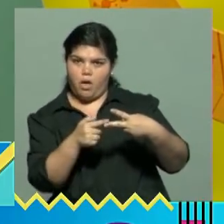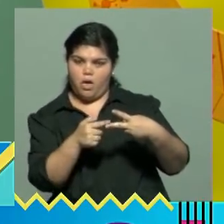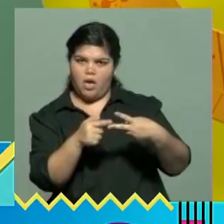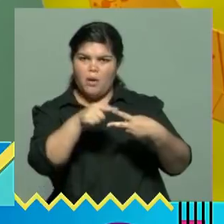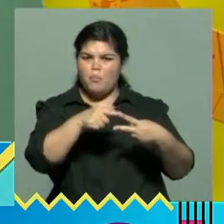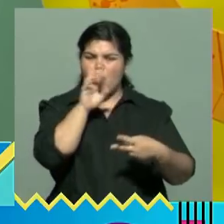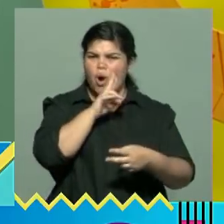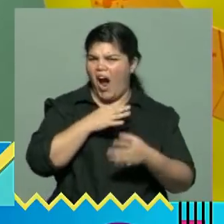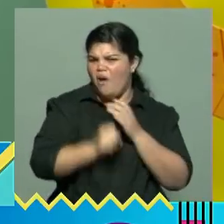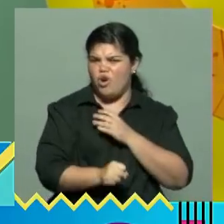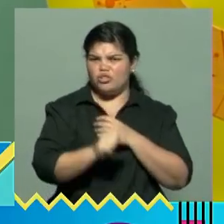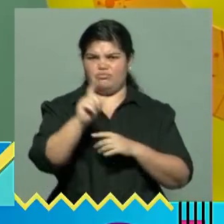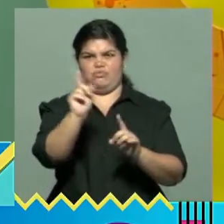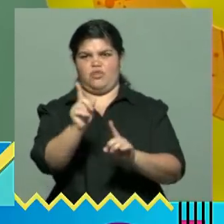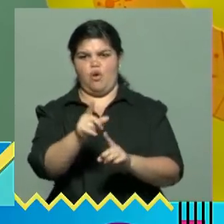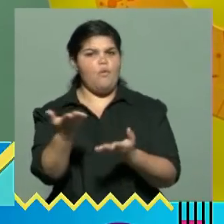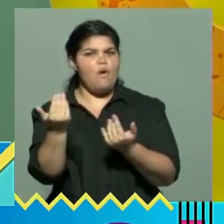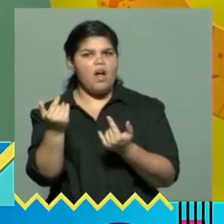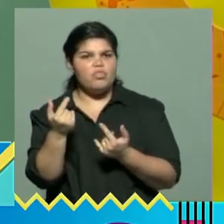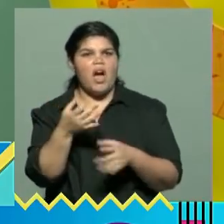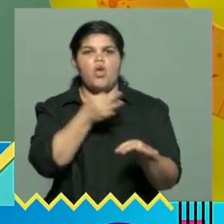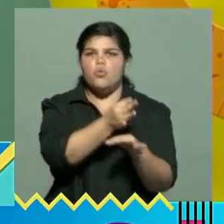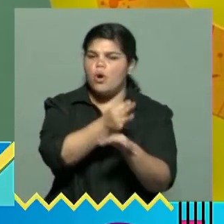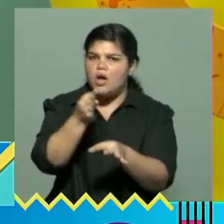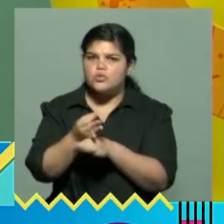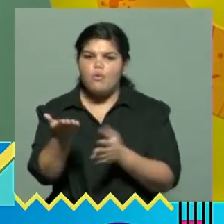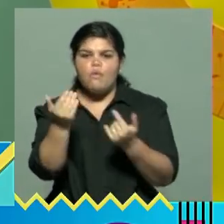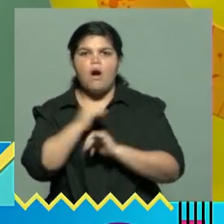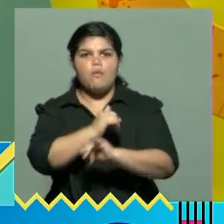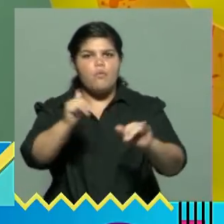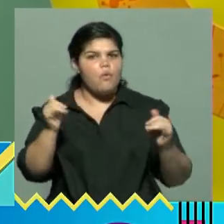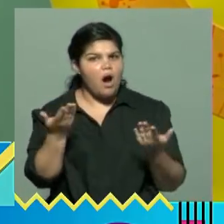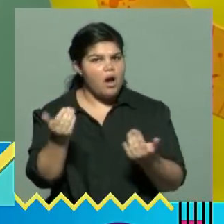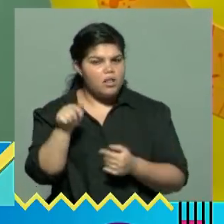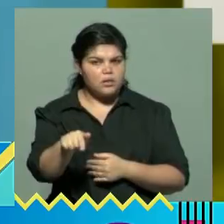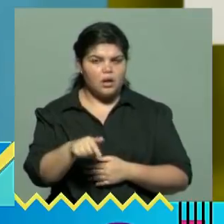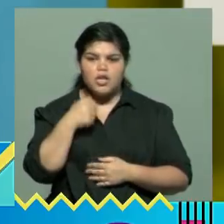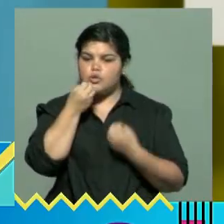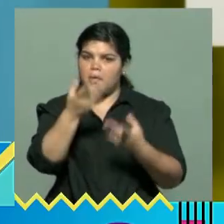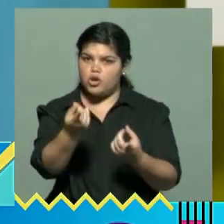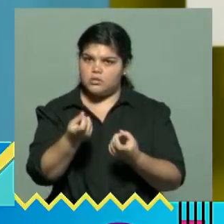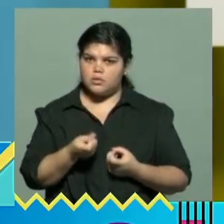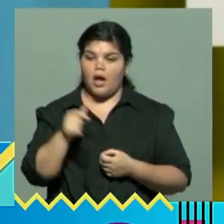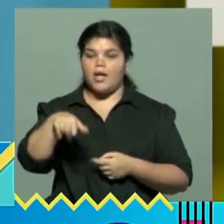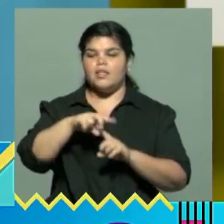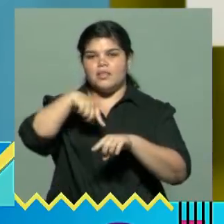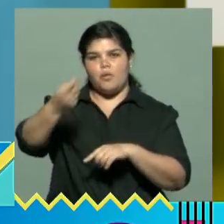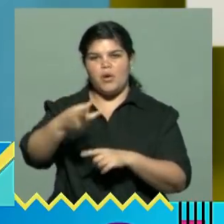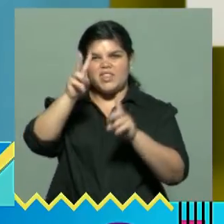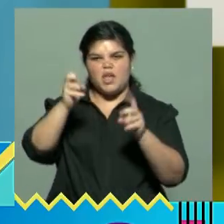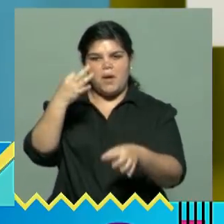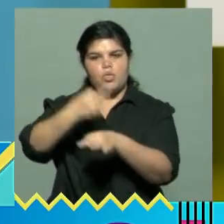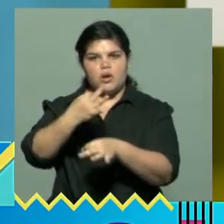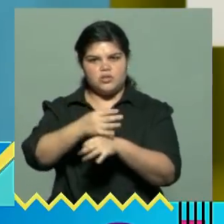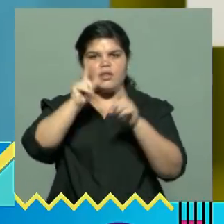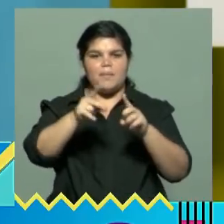mujer está con falta de educación, de información, hay que mejorar todo eso. Bien, ahí vamos a ir también a la educación, hablábamos de la Iglesia, pero